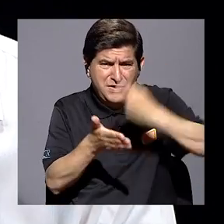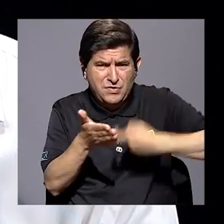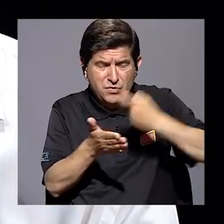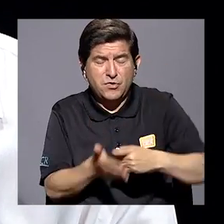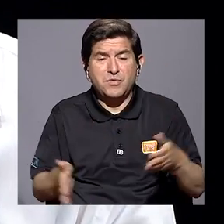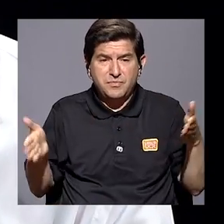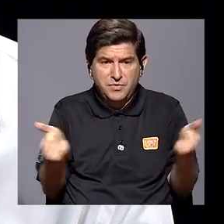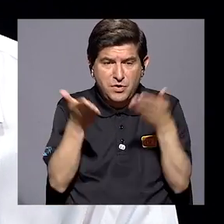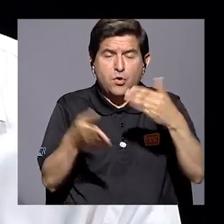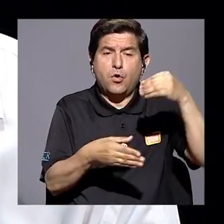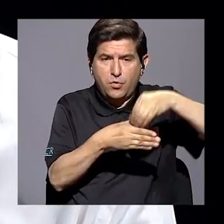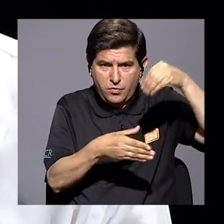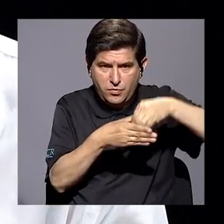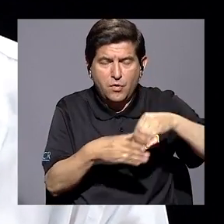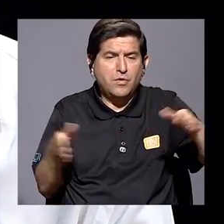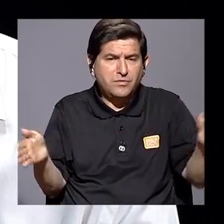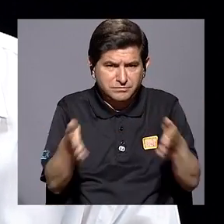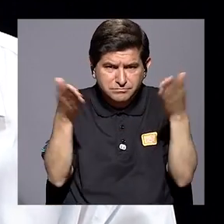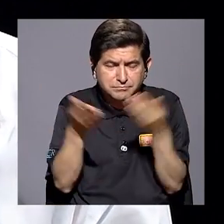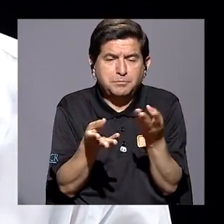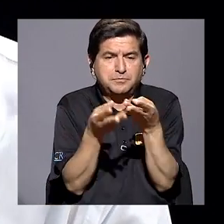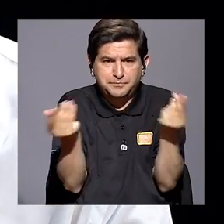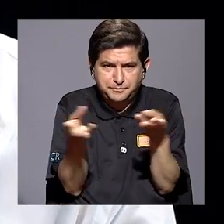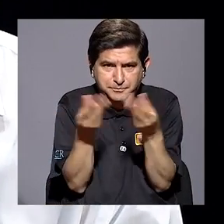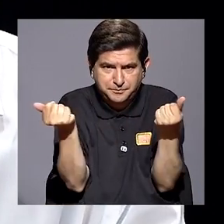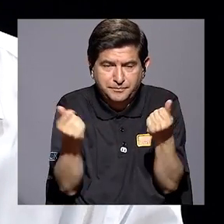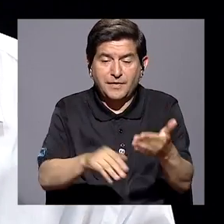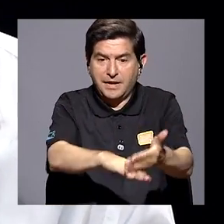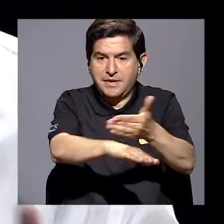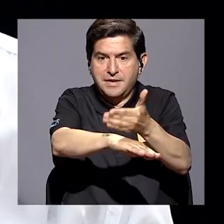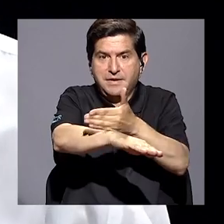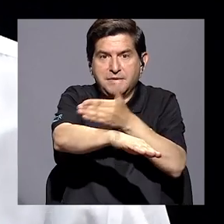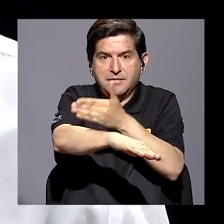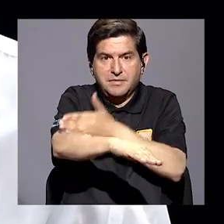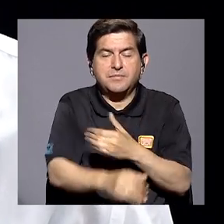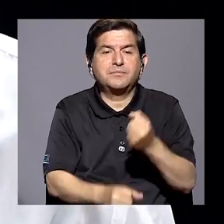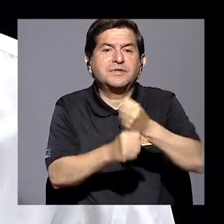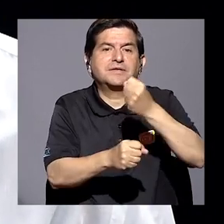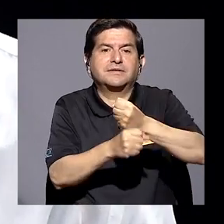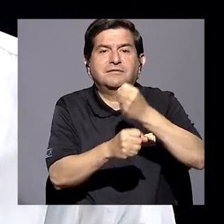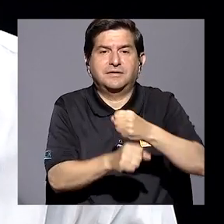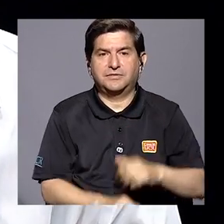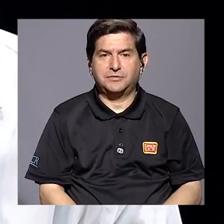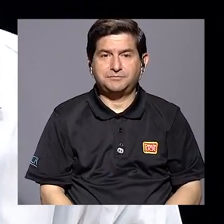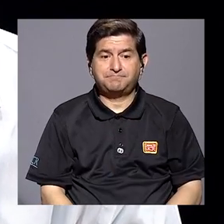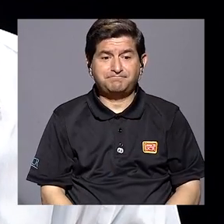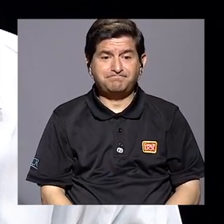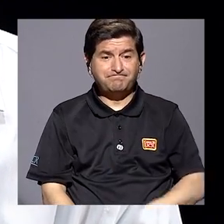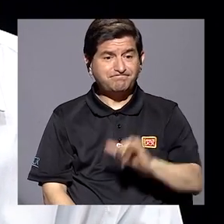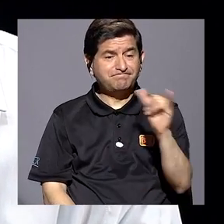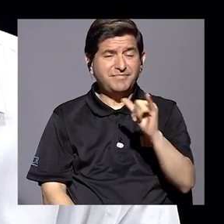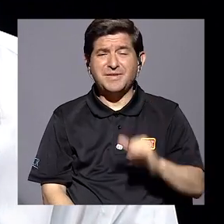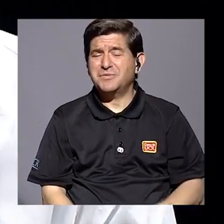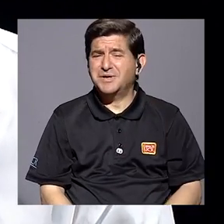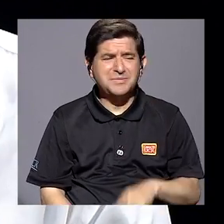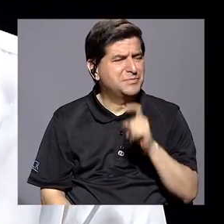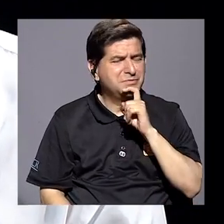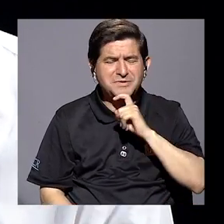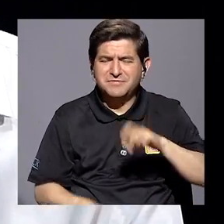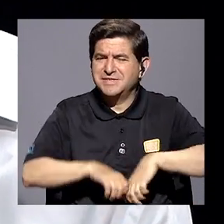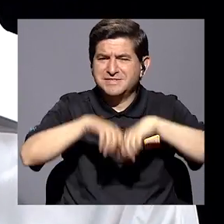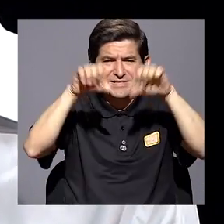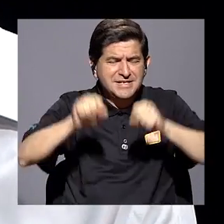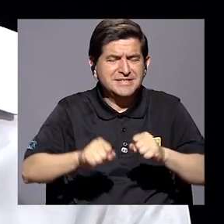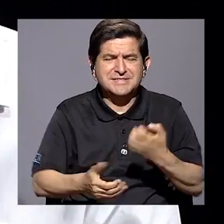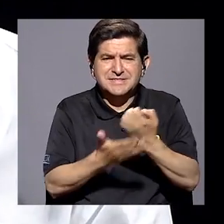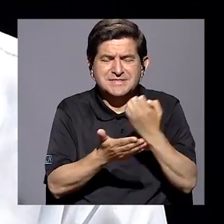fomente la inversión y que fomente la producción el crecimiento de la generación de empleos y también está muy lejos de ser